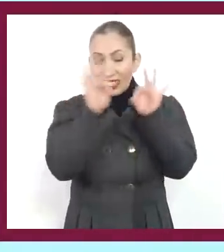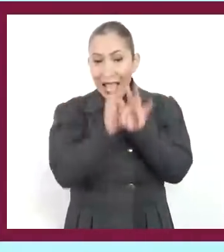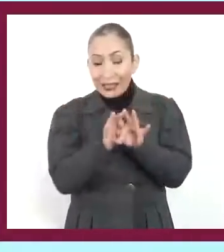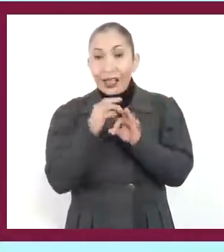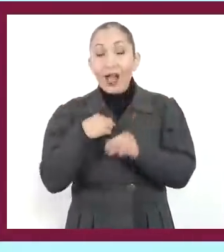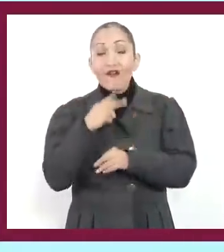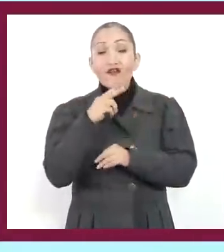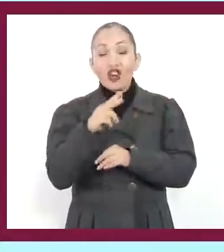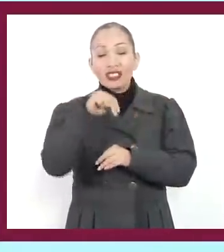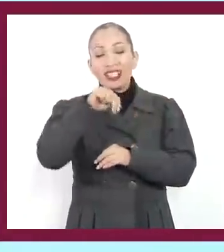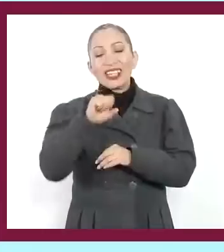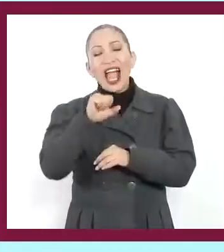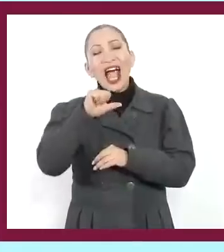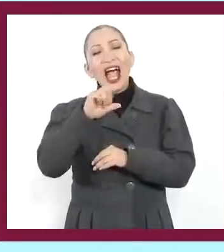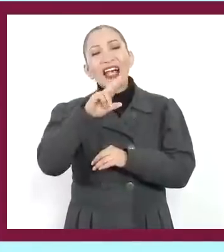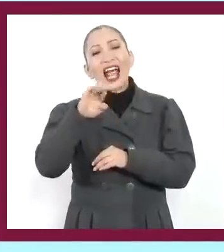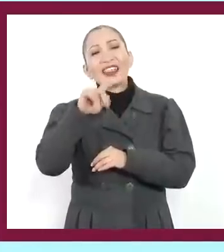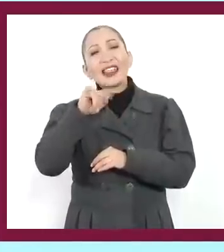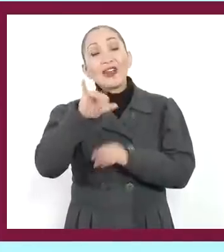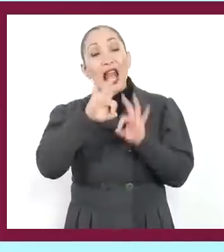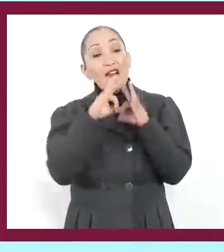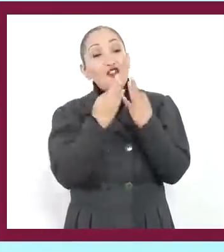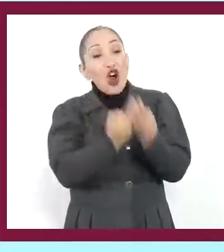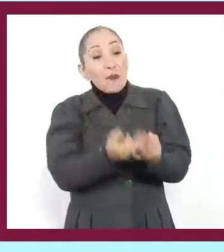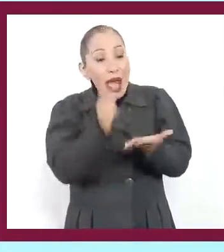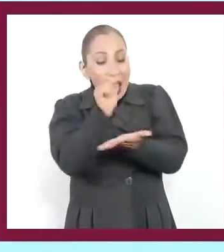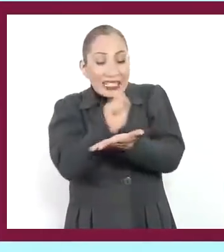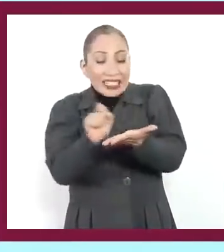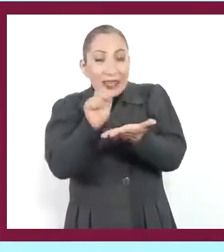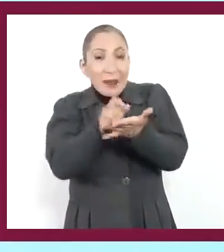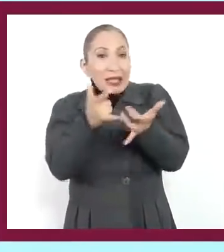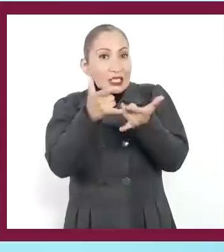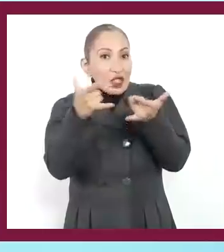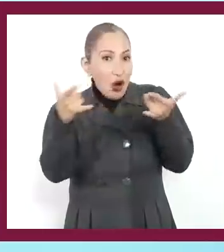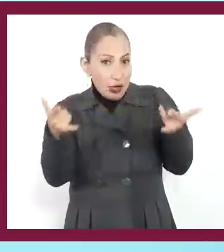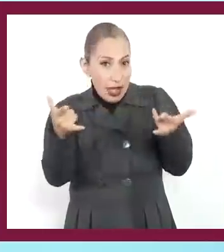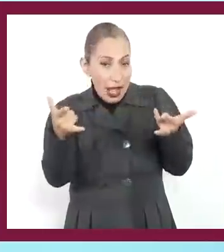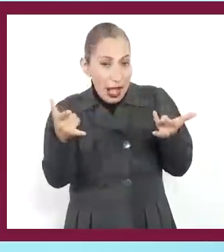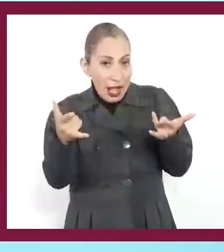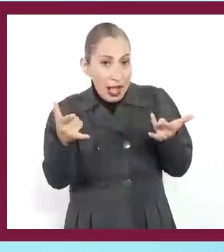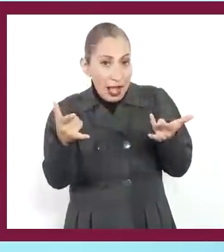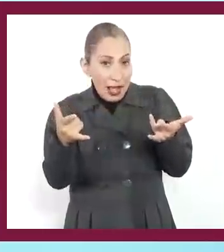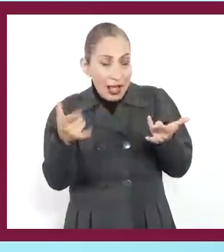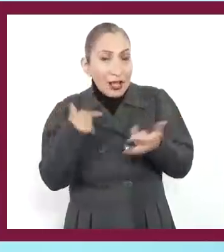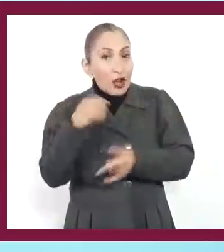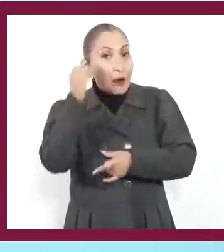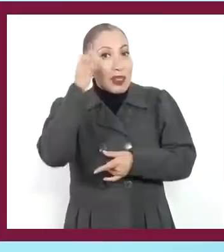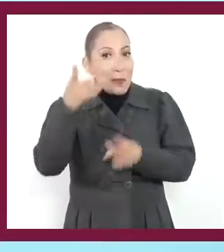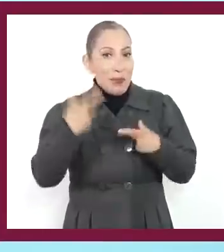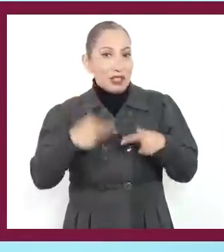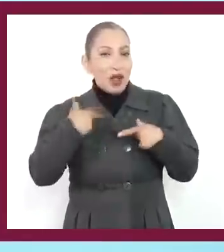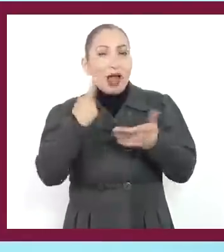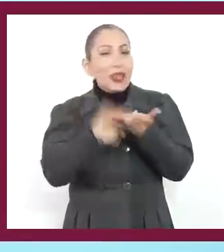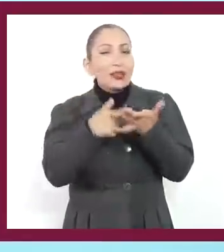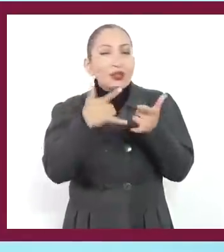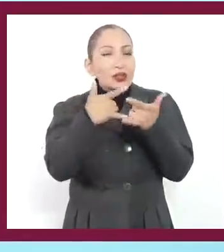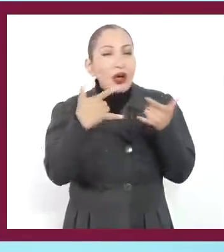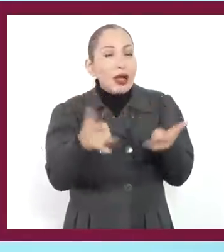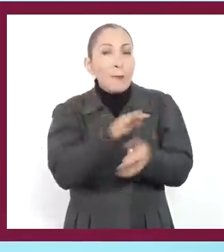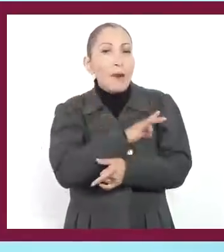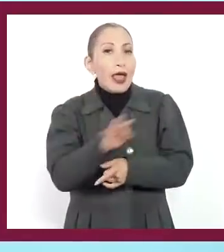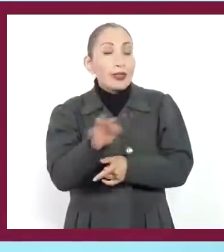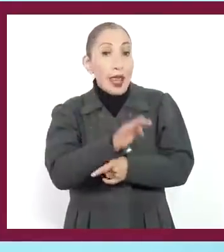es la voz narrativa, que es la manera en la que se escribe la historia. Y no olvides los personajes, que pueden